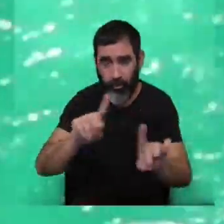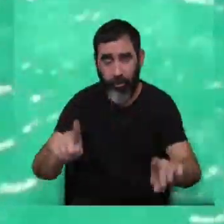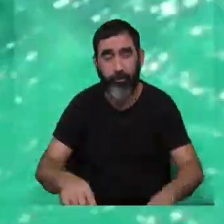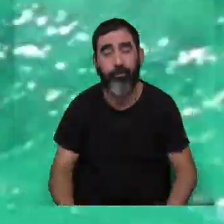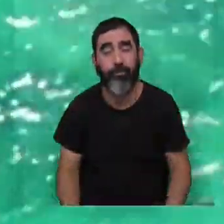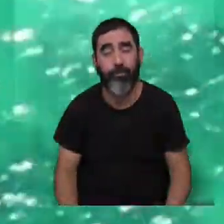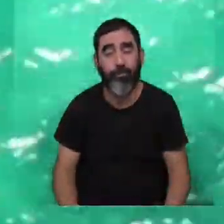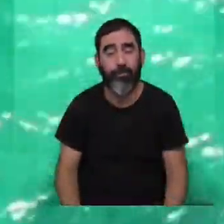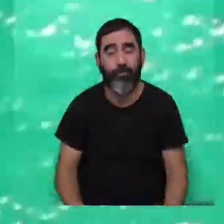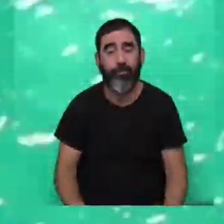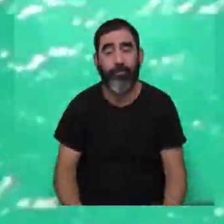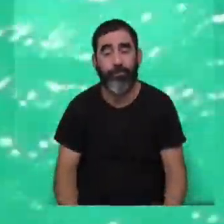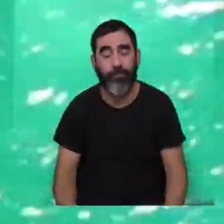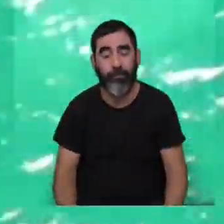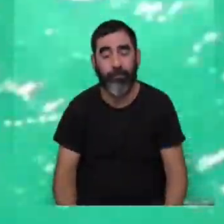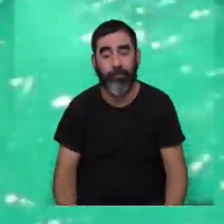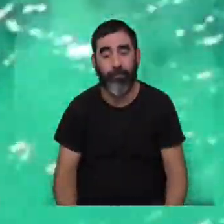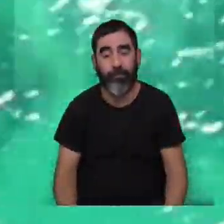hidrocarburos.